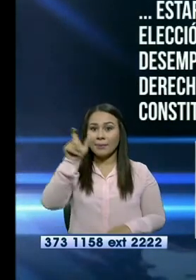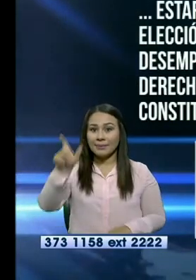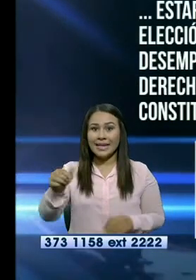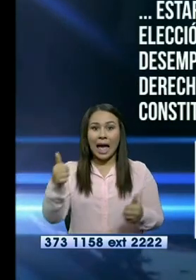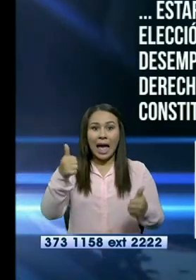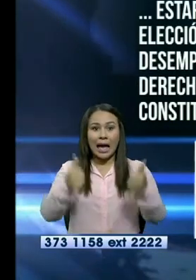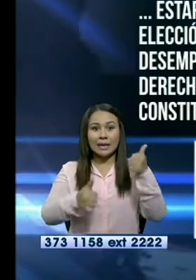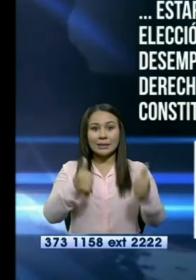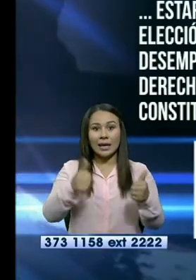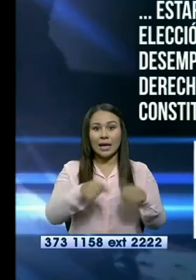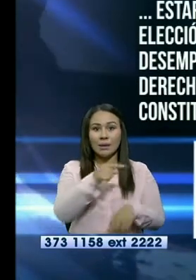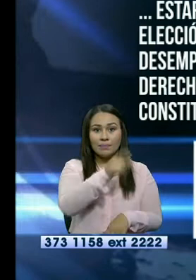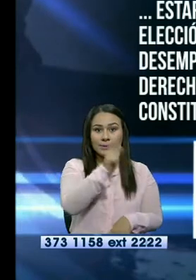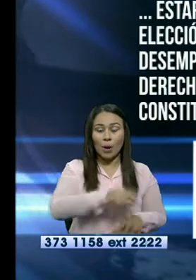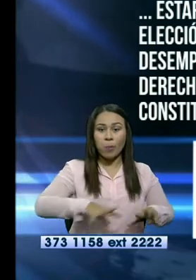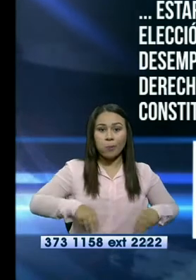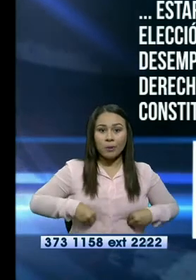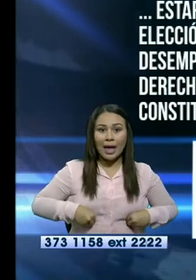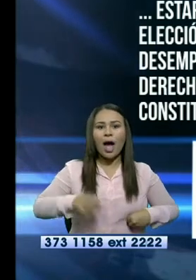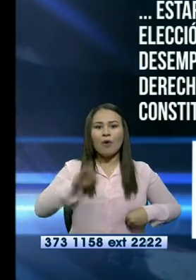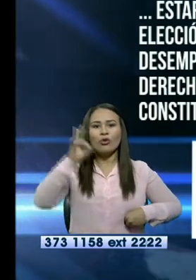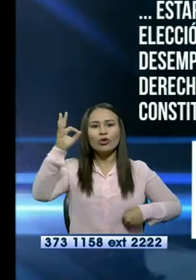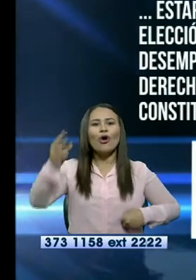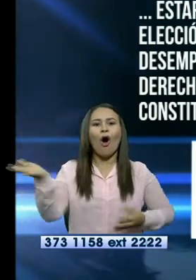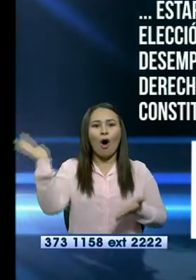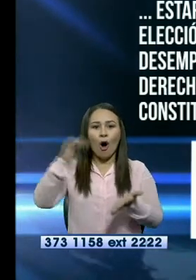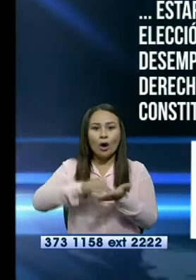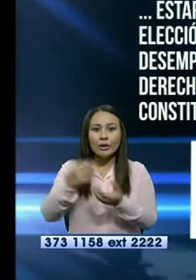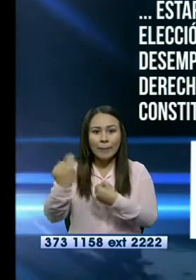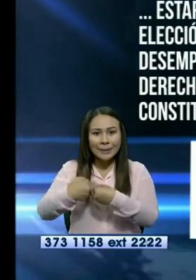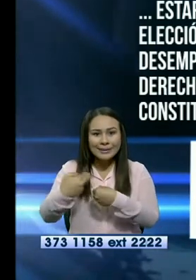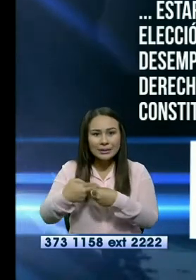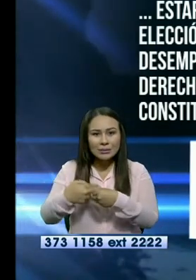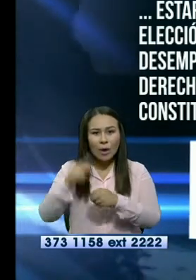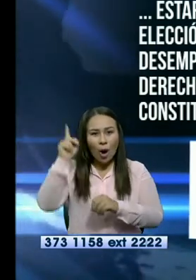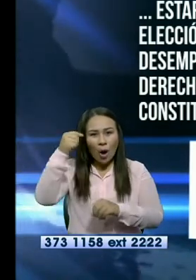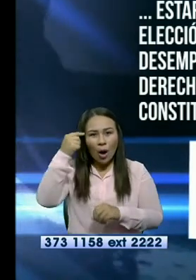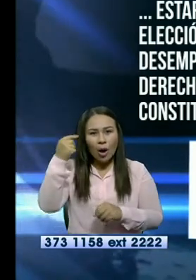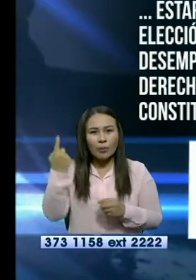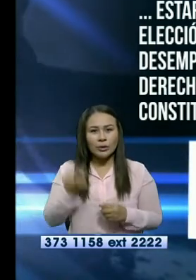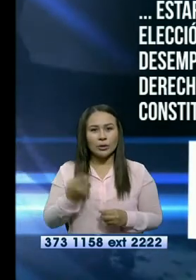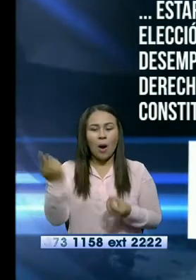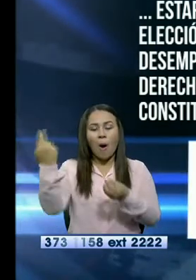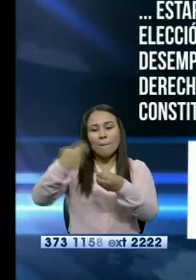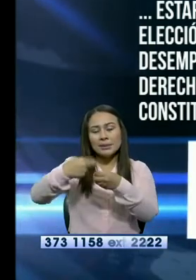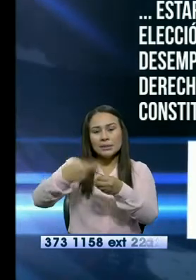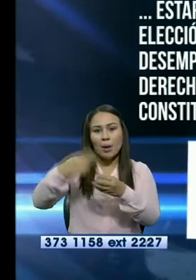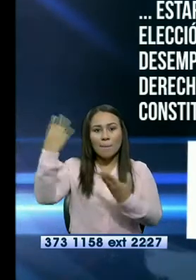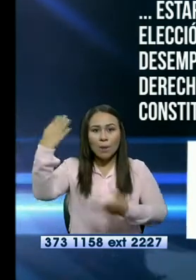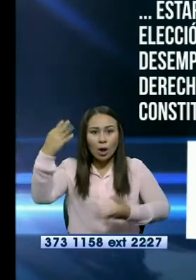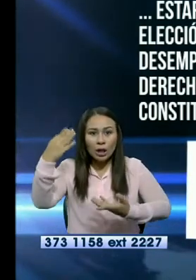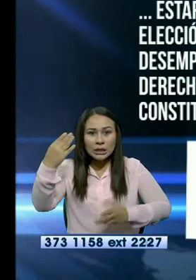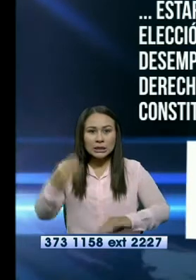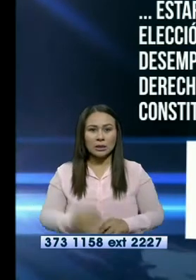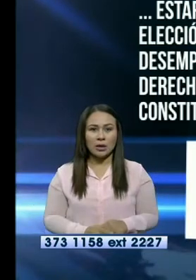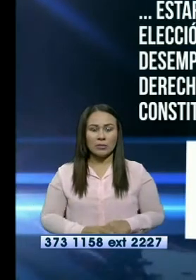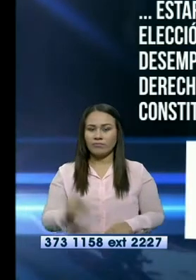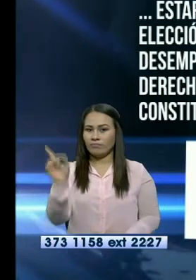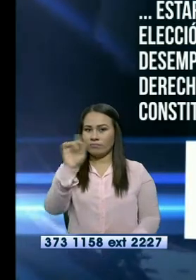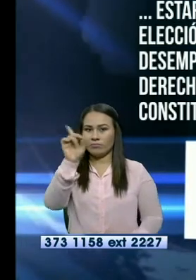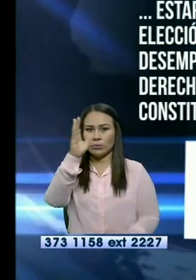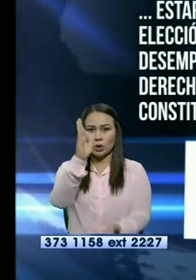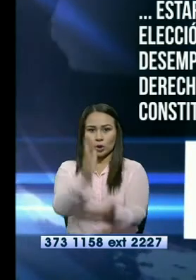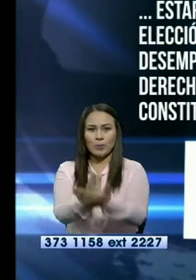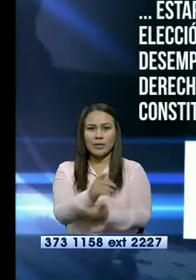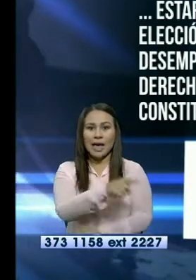ser candidatos a cargos de elección popular, contratar con el Estado, desempeñar empleos o cargos públicos, y